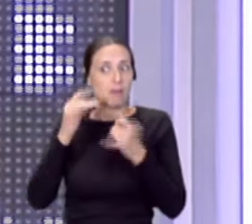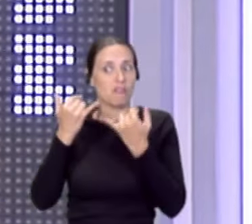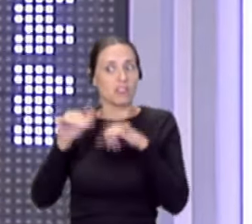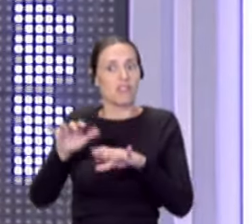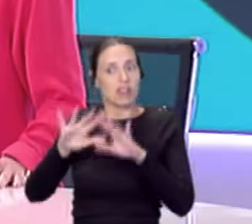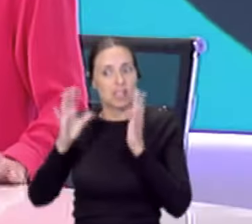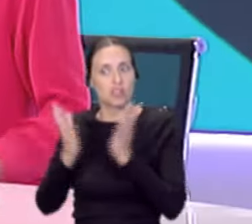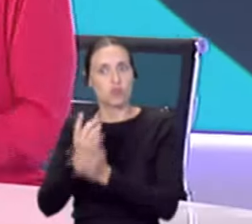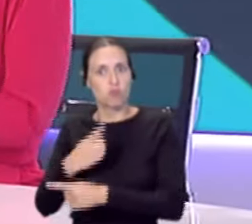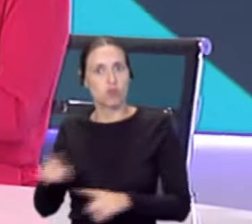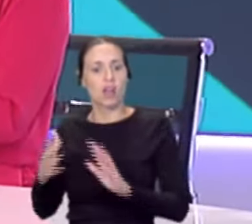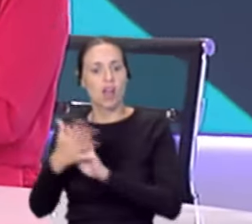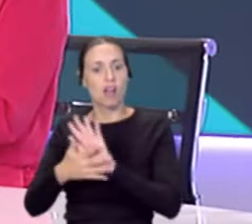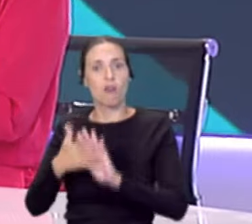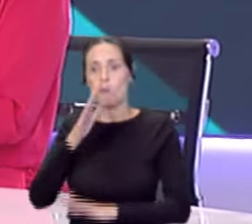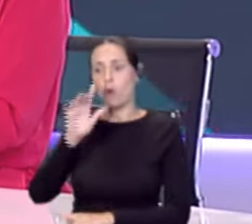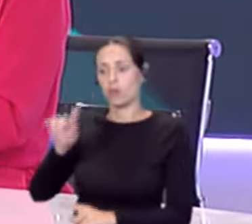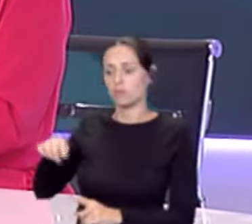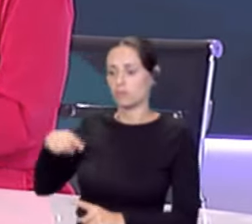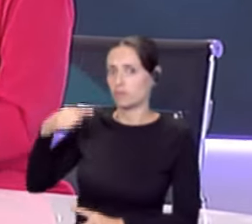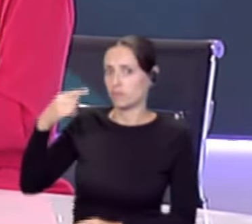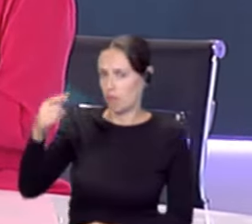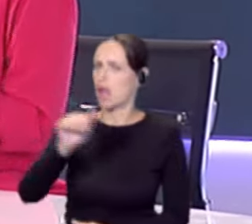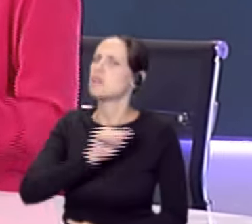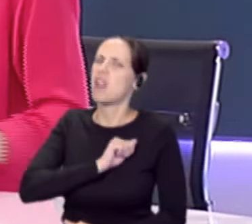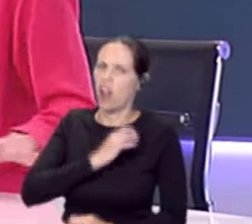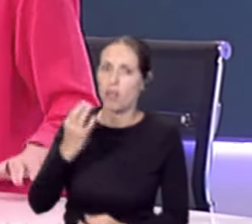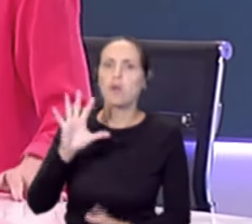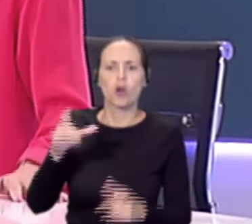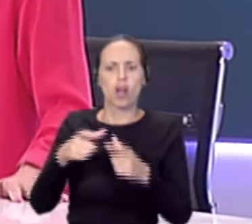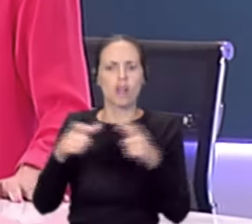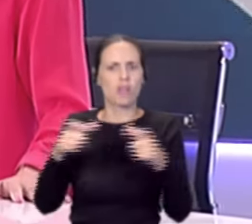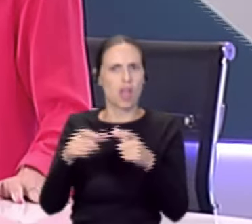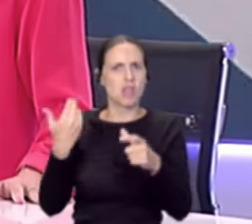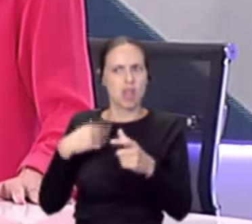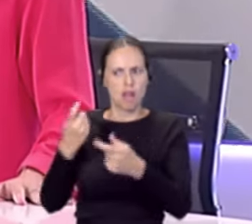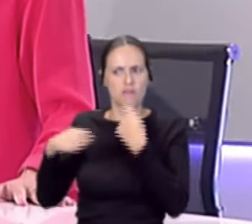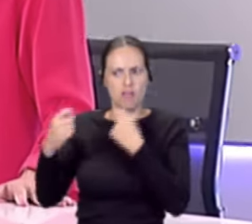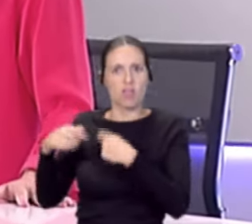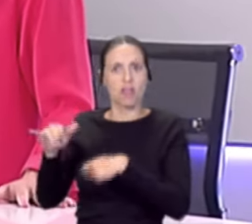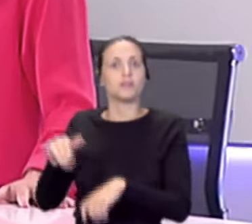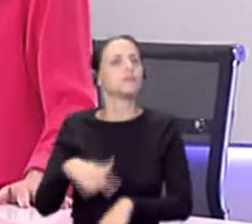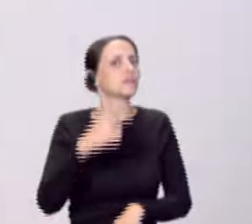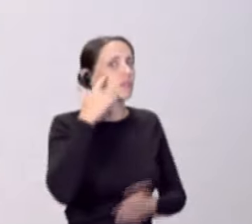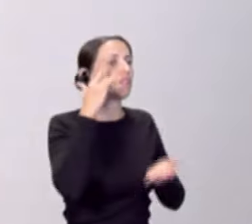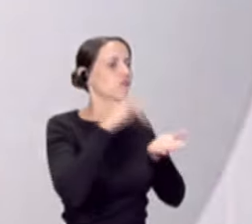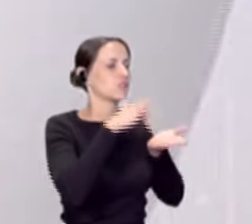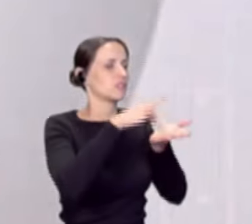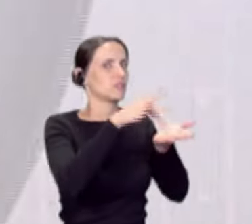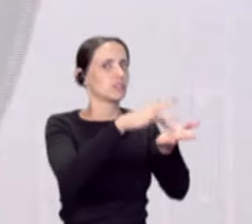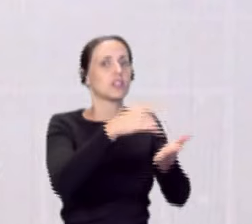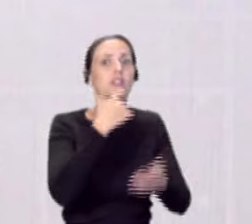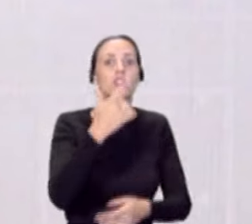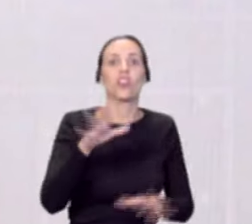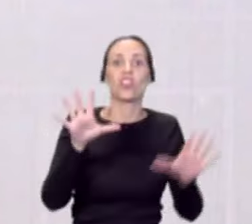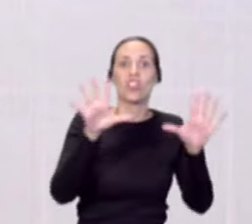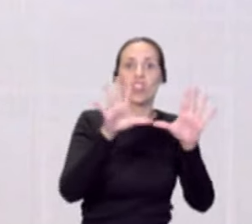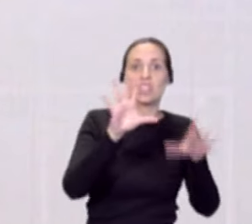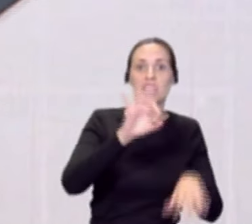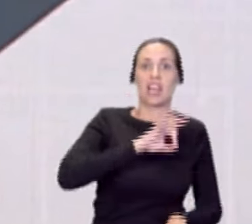Internacional de Música que comenzamos en principio, hay que esperar, pero ya los abonos están disponibles. Sí, y yo les voy dando las fechas para que lo vayan anotando. Del 10 de enero